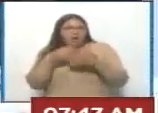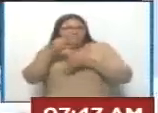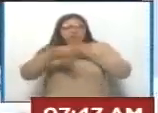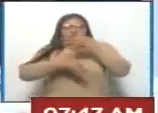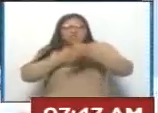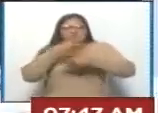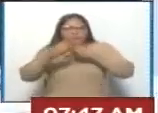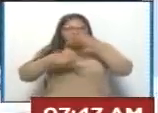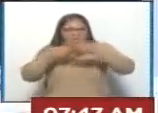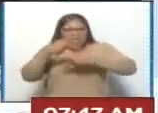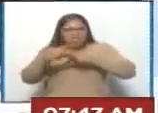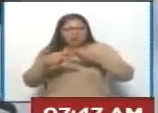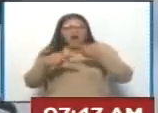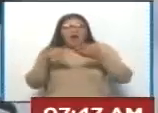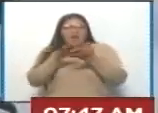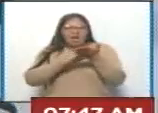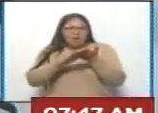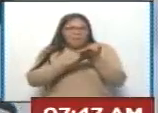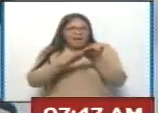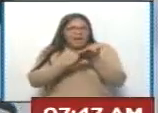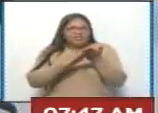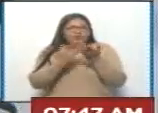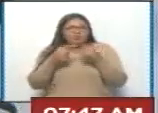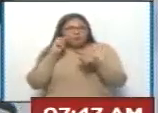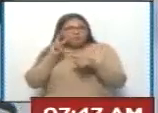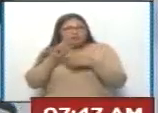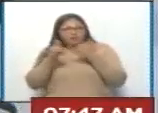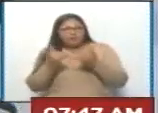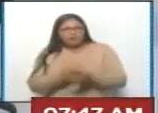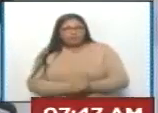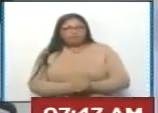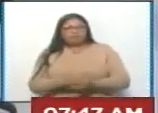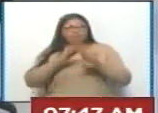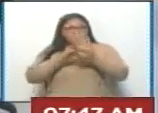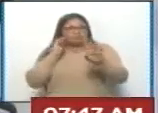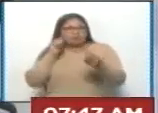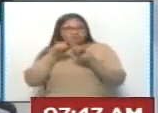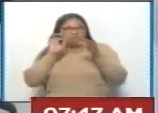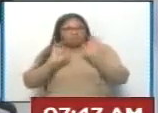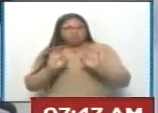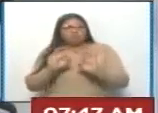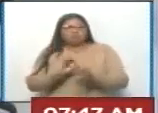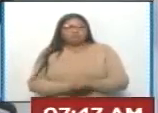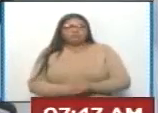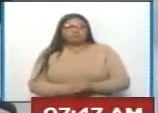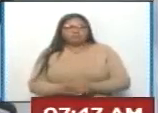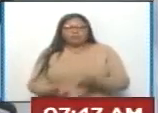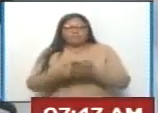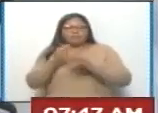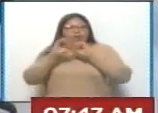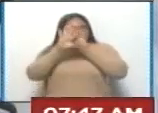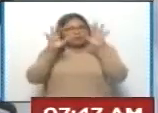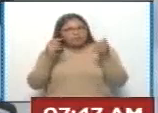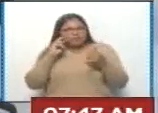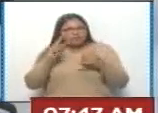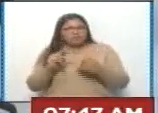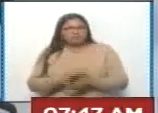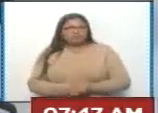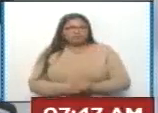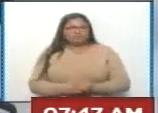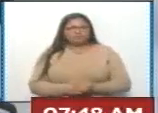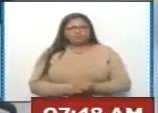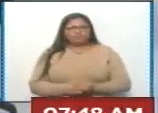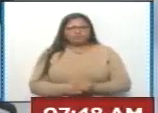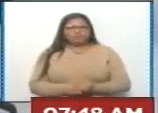recuperación. ¿Cuándo podrá observarse con mayor contundencia, con mayor claridad, de manera más notable,